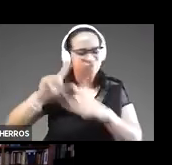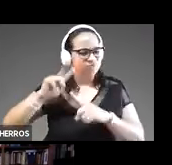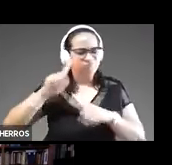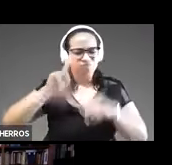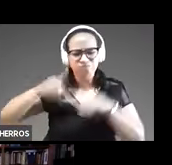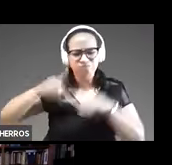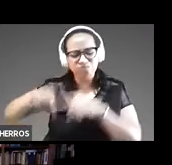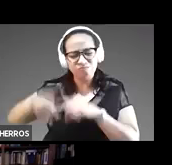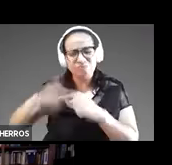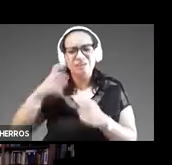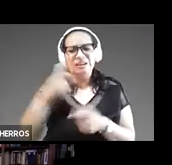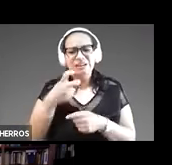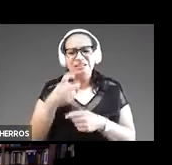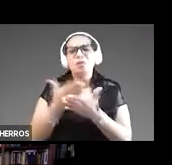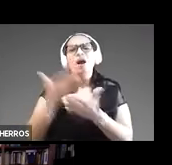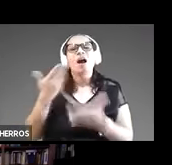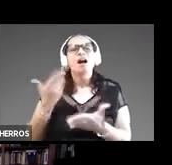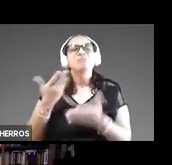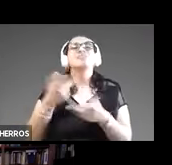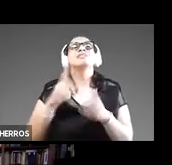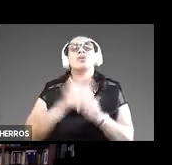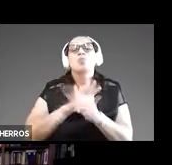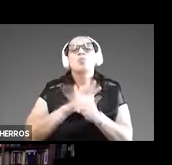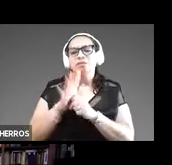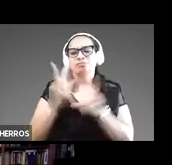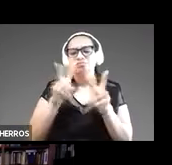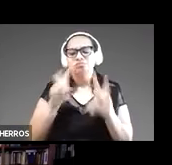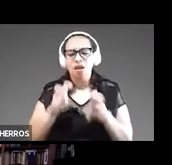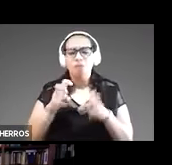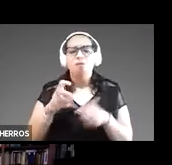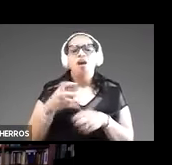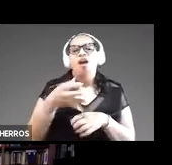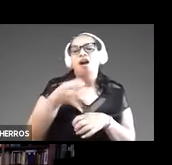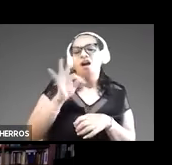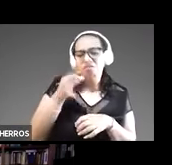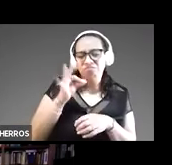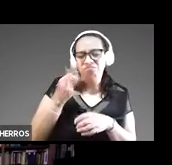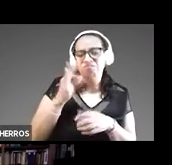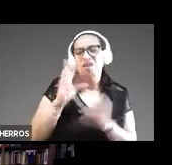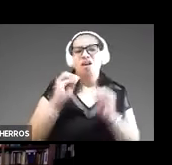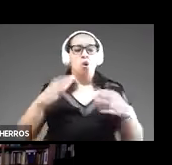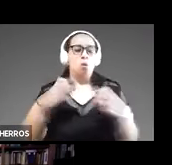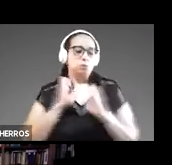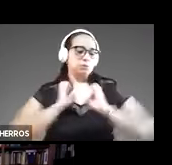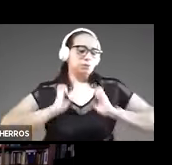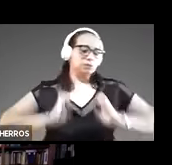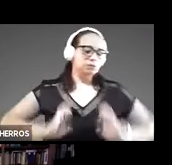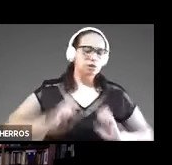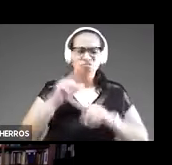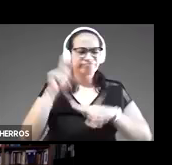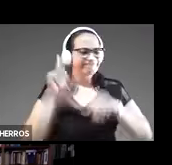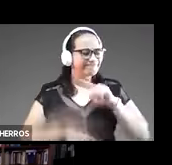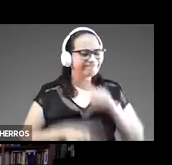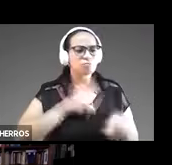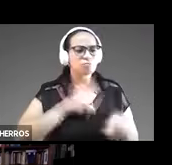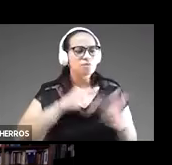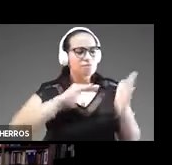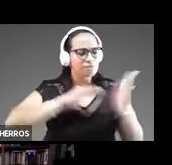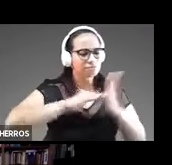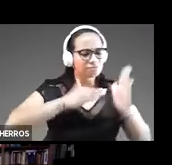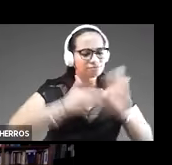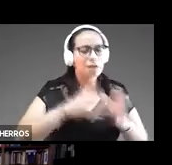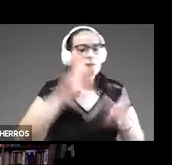que se hablaban en el café o se hablaba con el traje, y podemos entonces aplicar estrategias que realmente se vinculen con